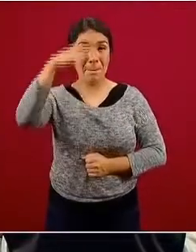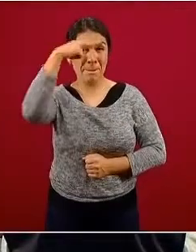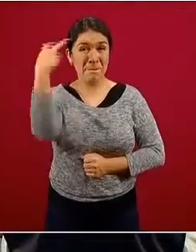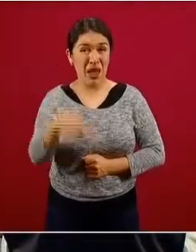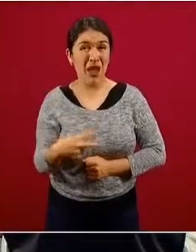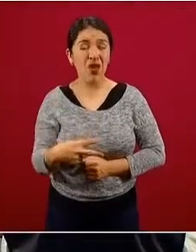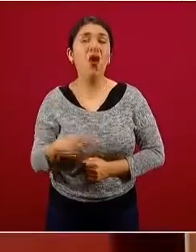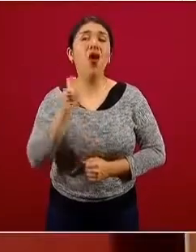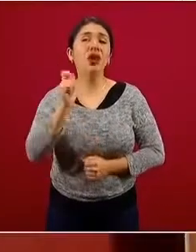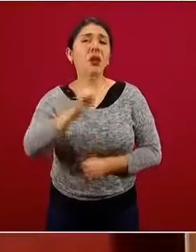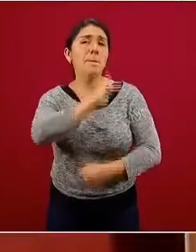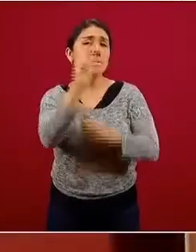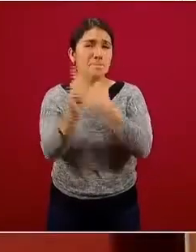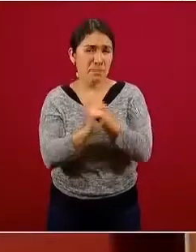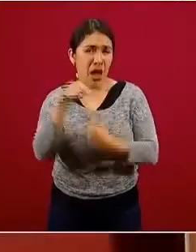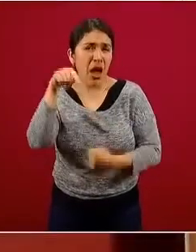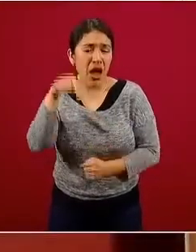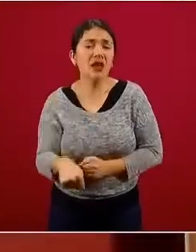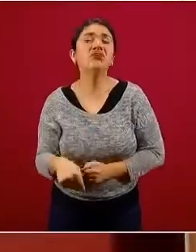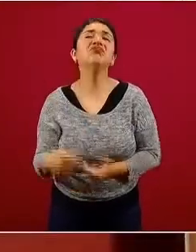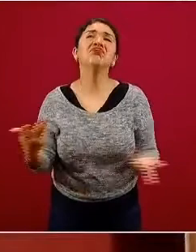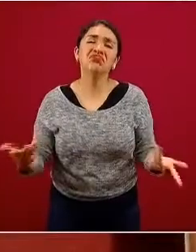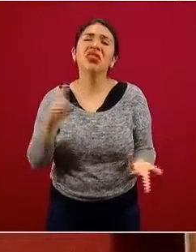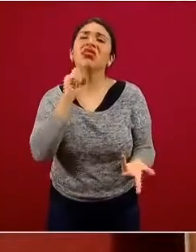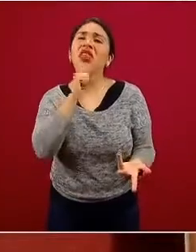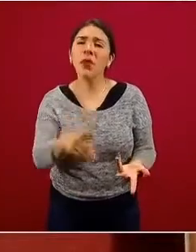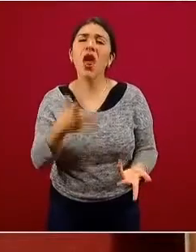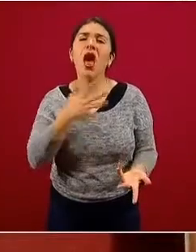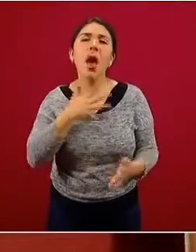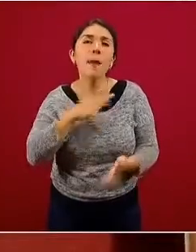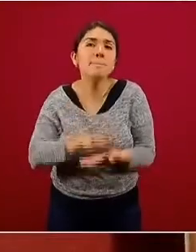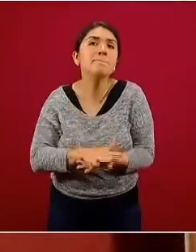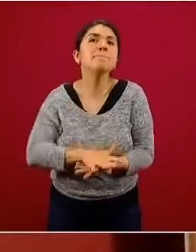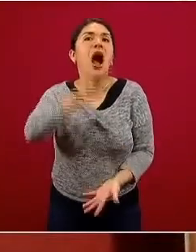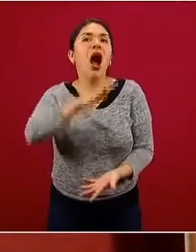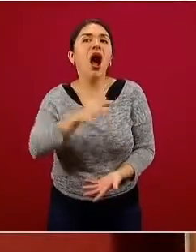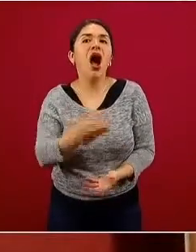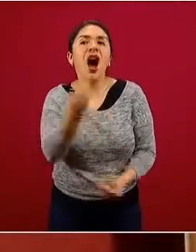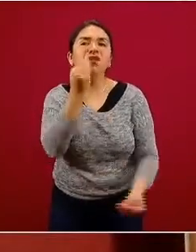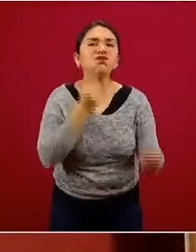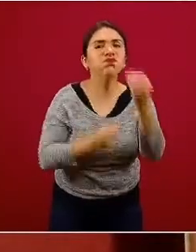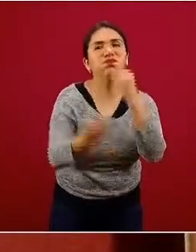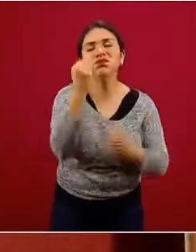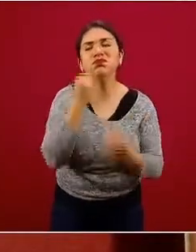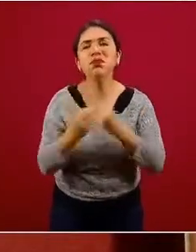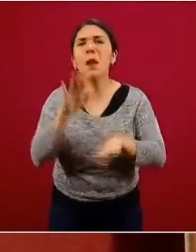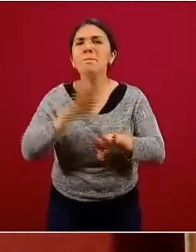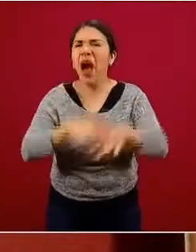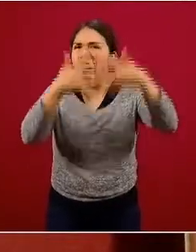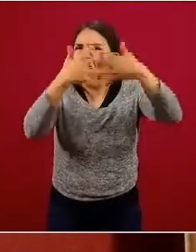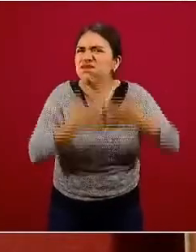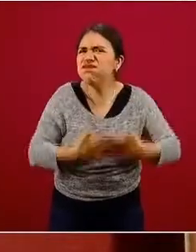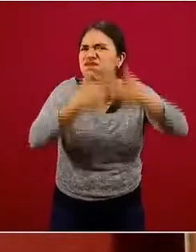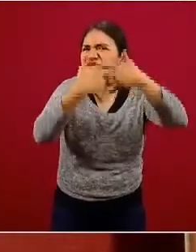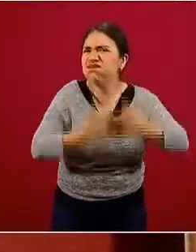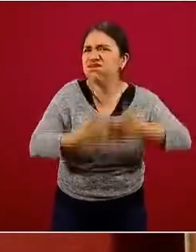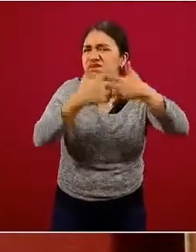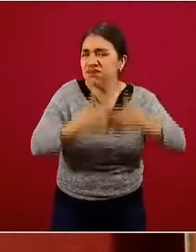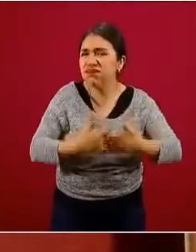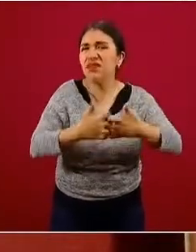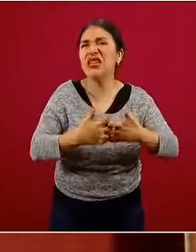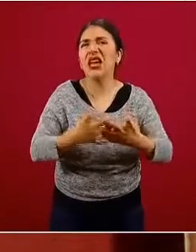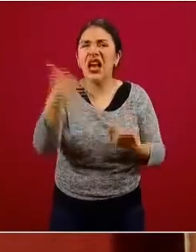México es uno de los países que también tienen el mayor consumo de alimentos ultraprocesados,